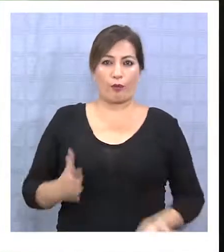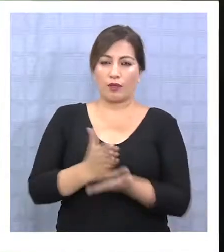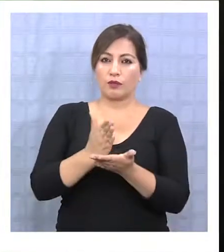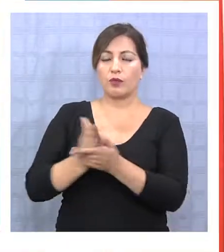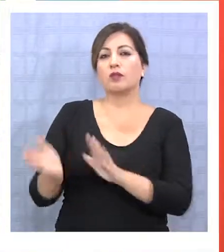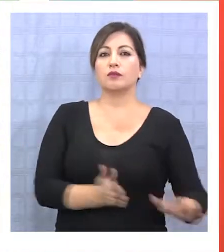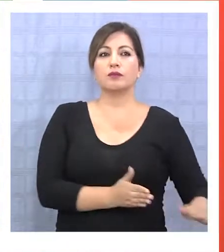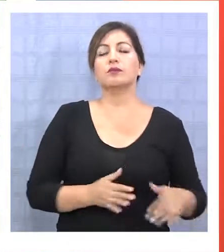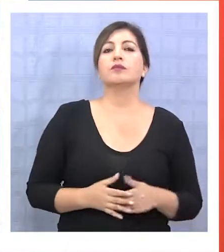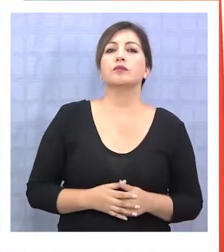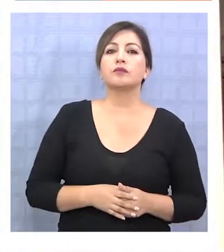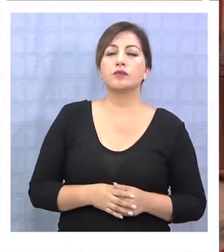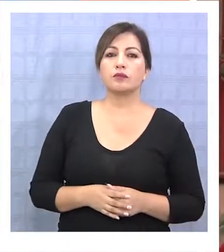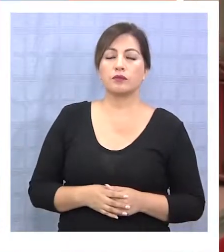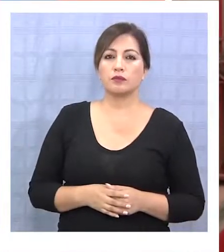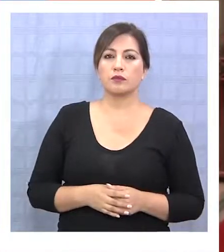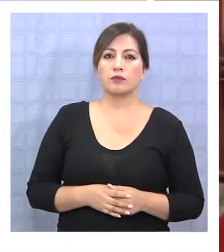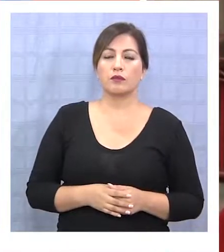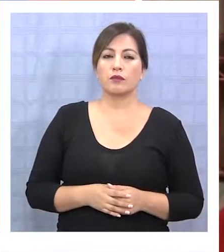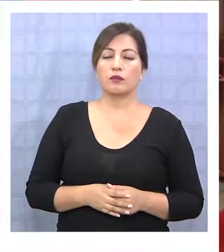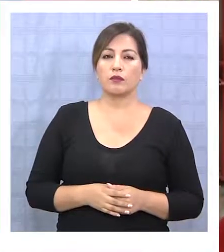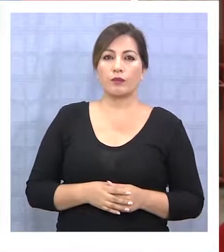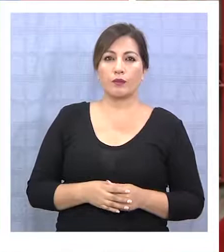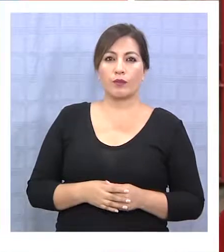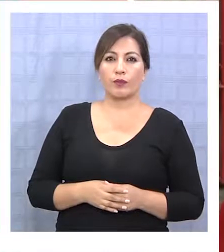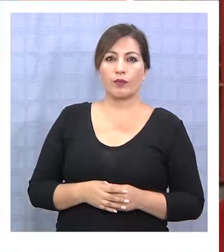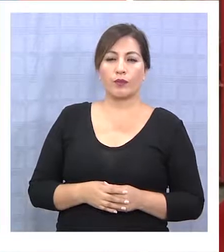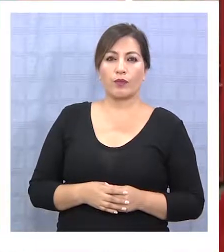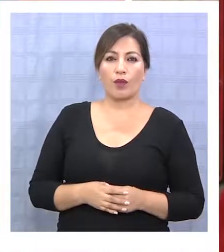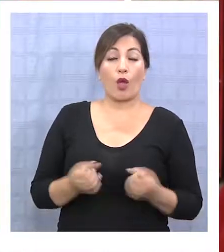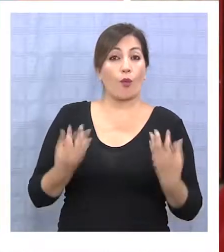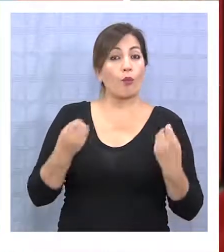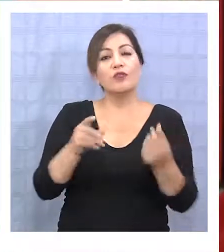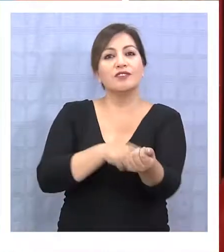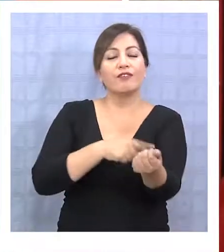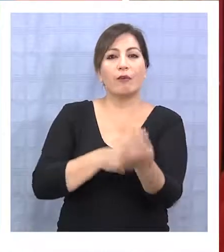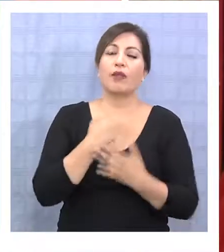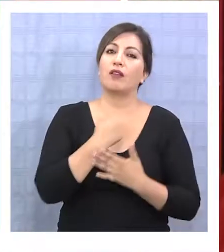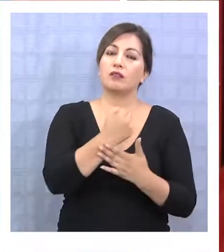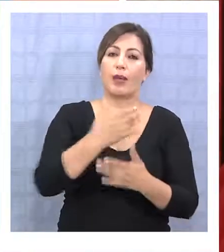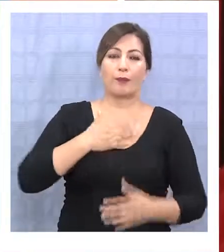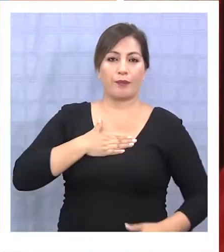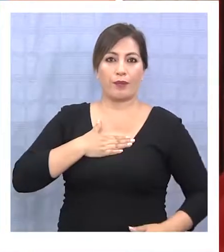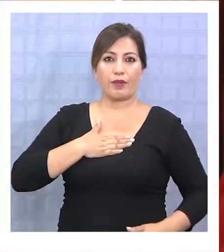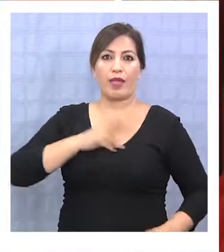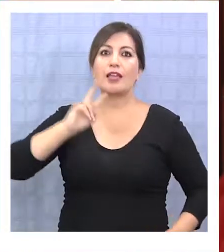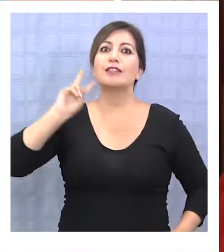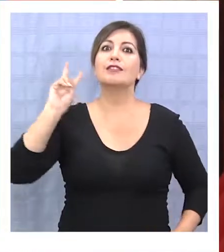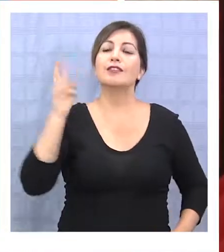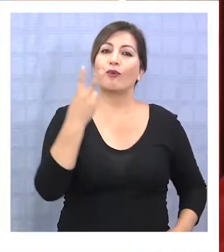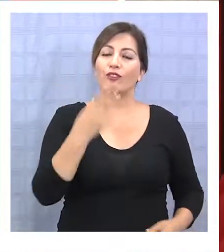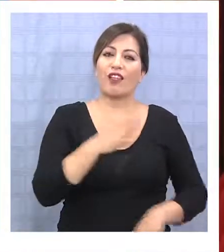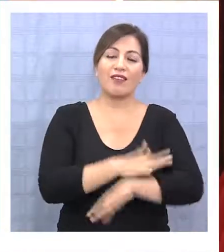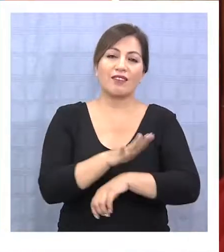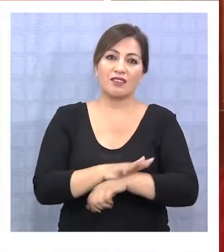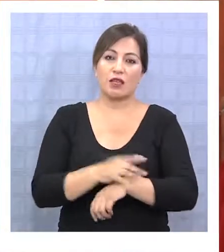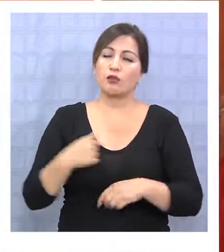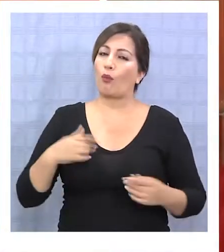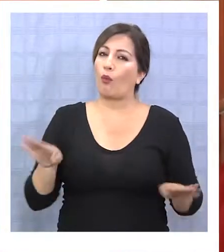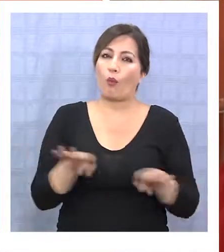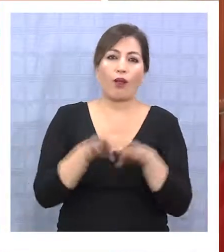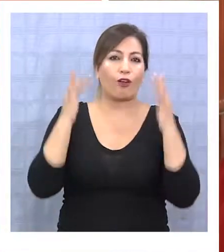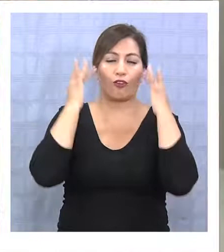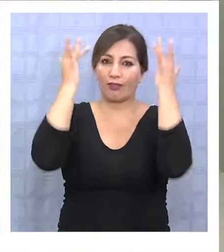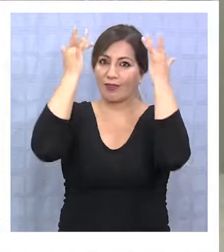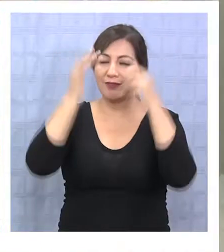uniformes. Va a beneficiar a muchas familias, a mí me toca la segunda quincena pero igual